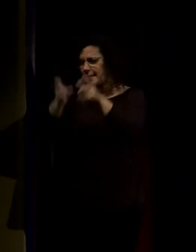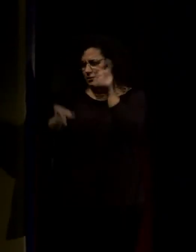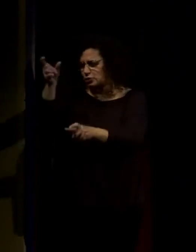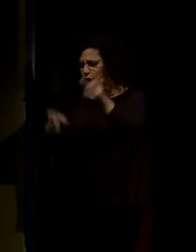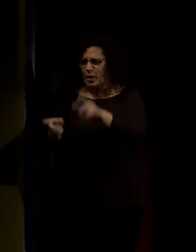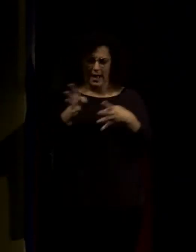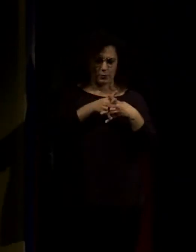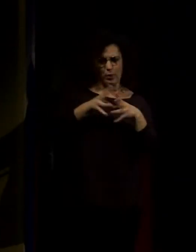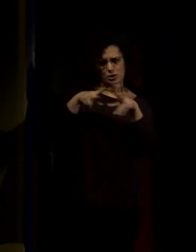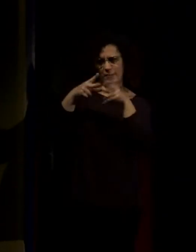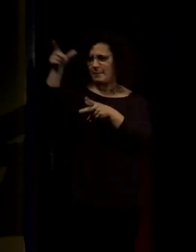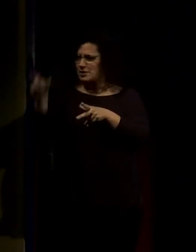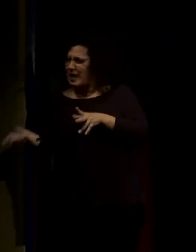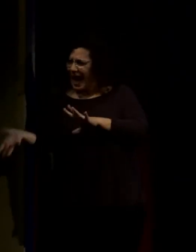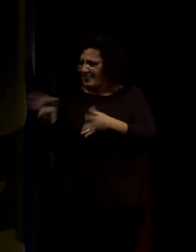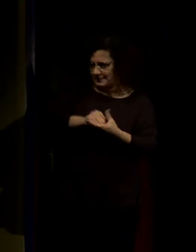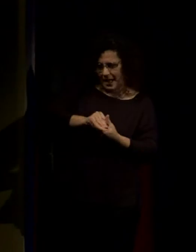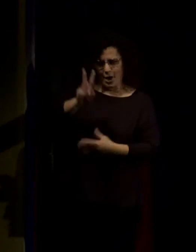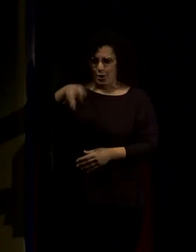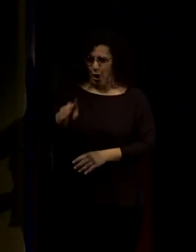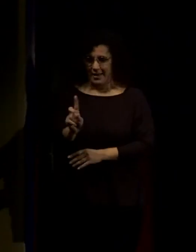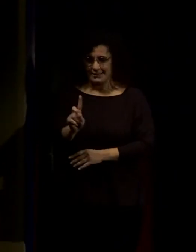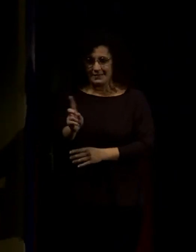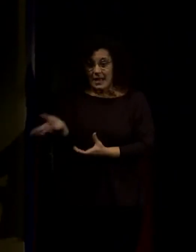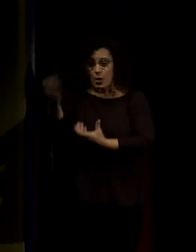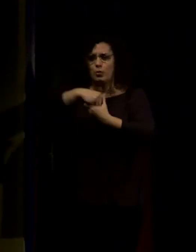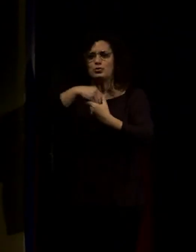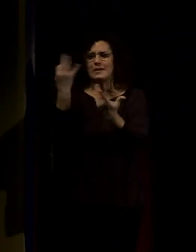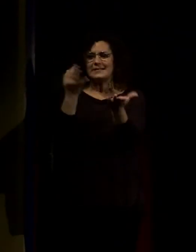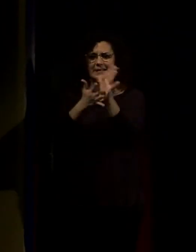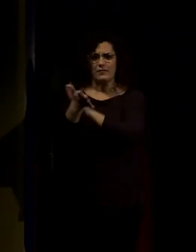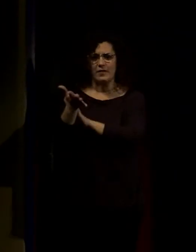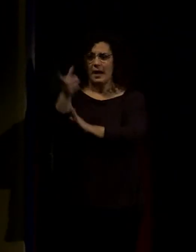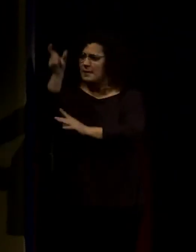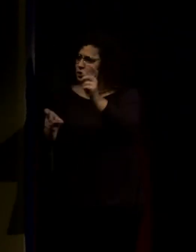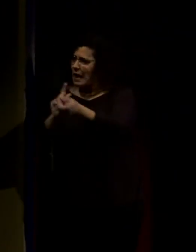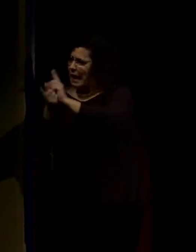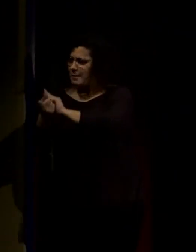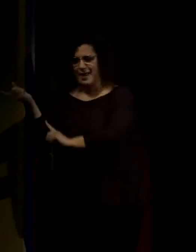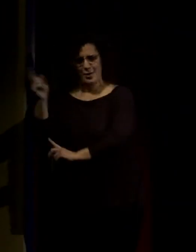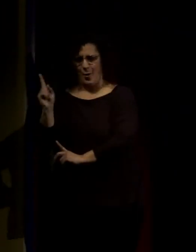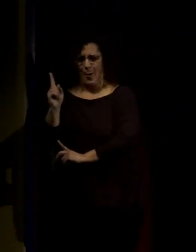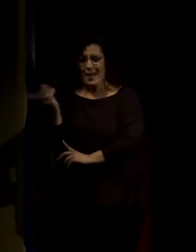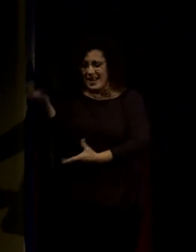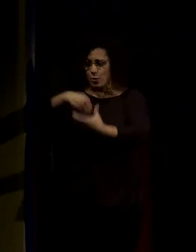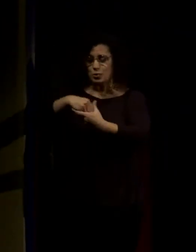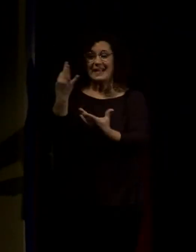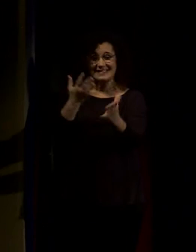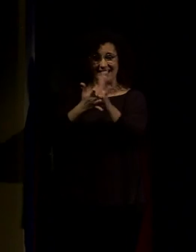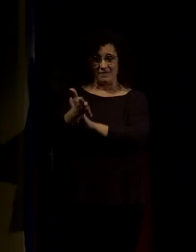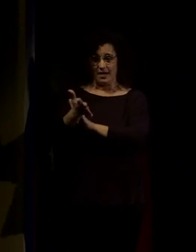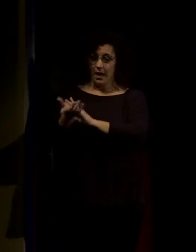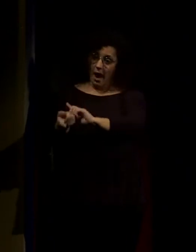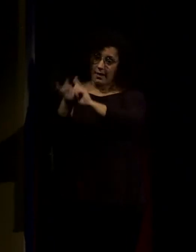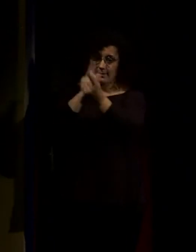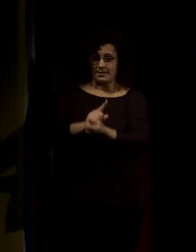las estructuras sociales. No se trata de eso. La inclusión no consiste en cambiar a las personas. La inclusión consiste precisamente en todo